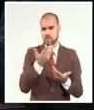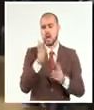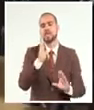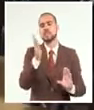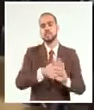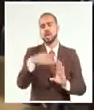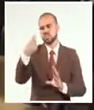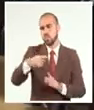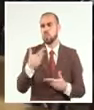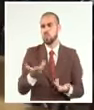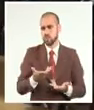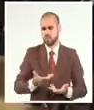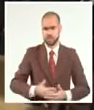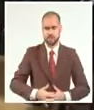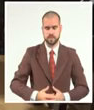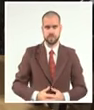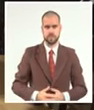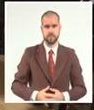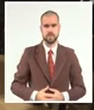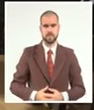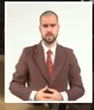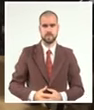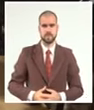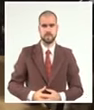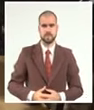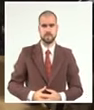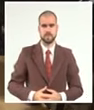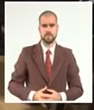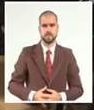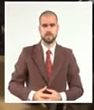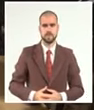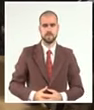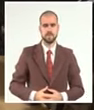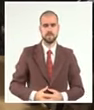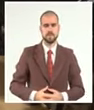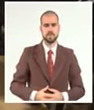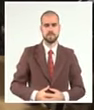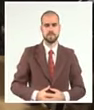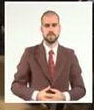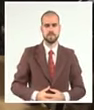sentencia. Bernardo Espinosa, Sistema Informativo de la Televisión Cubana.